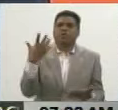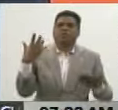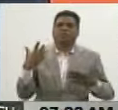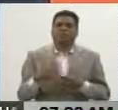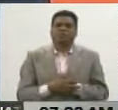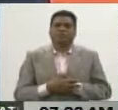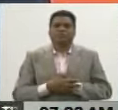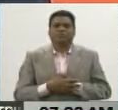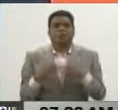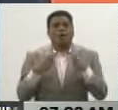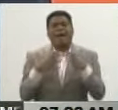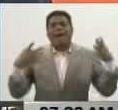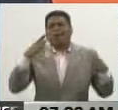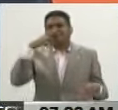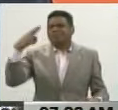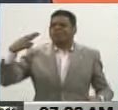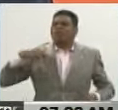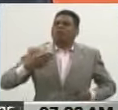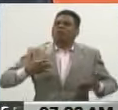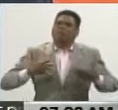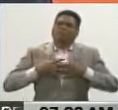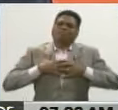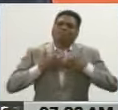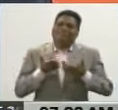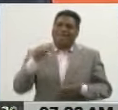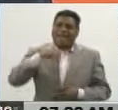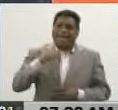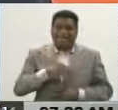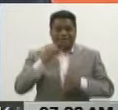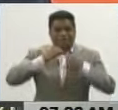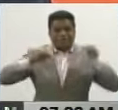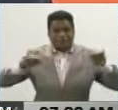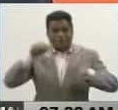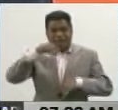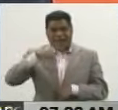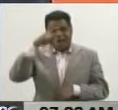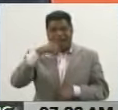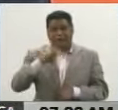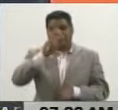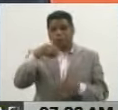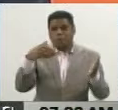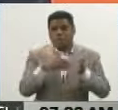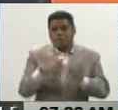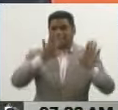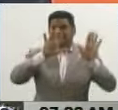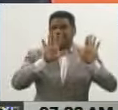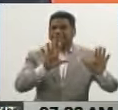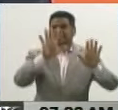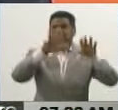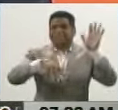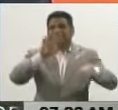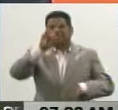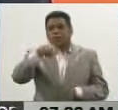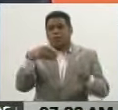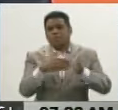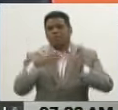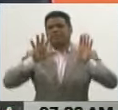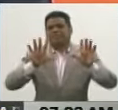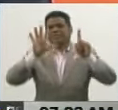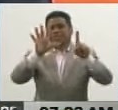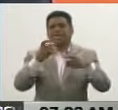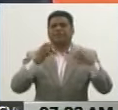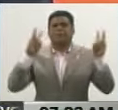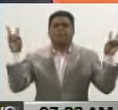un gran orgullo estar acá. Terminamos el año escolar 2015-2016 con una gran victoria para el pueblo